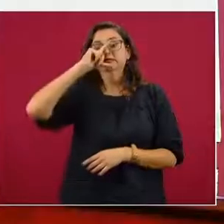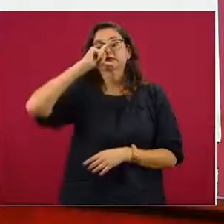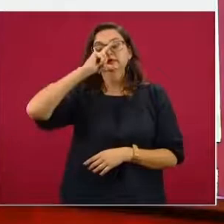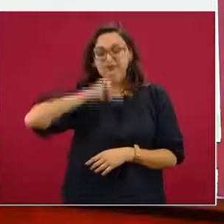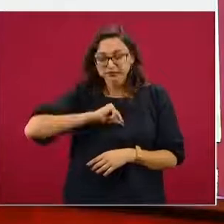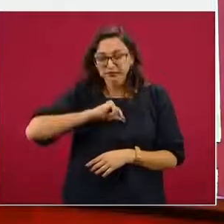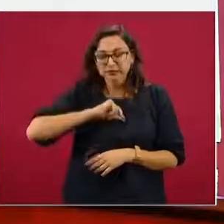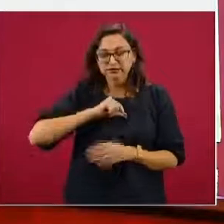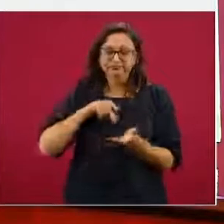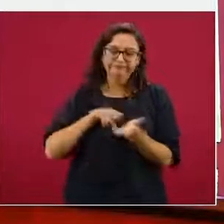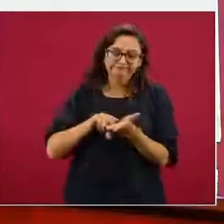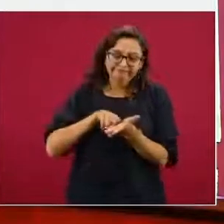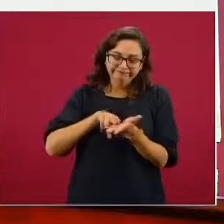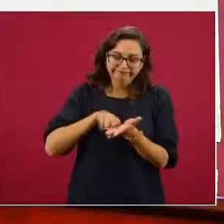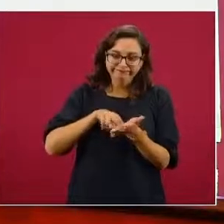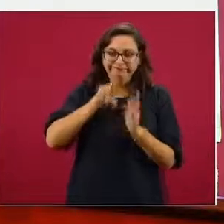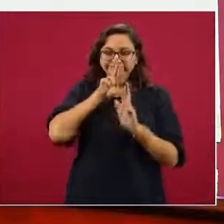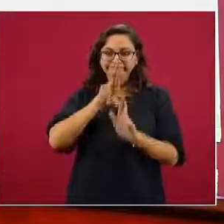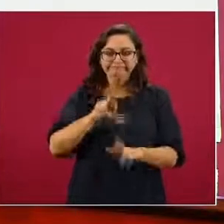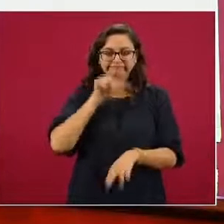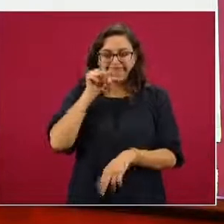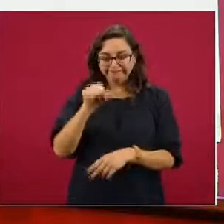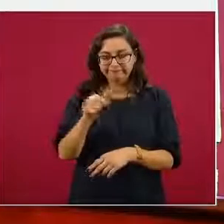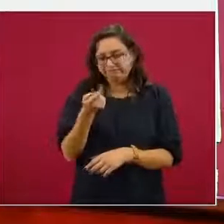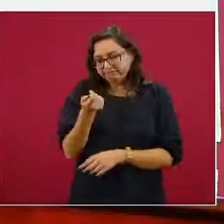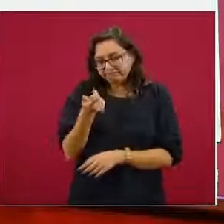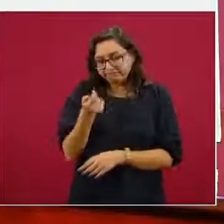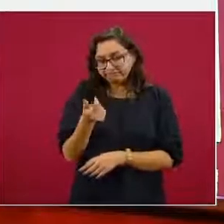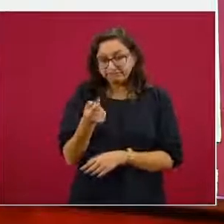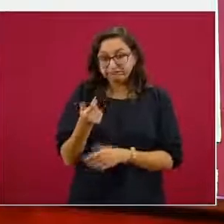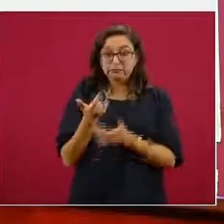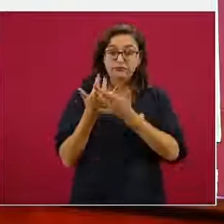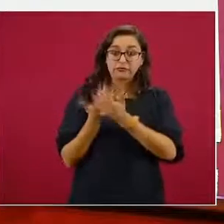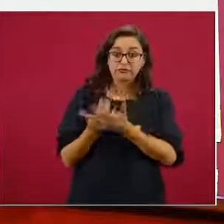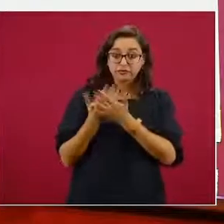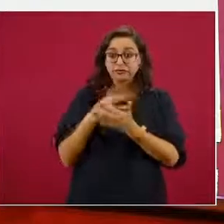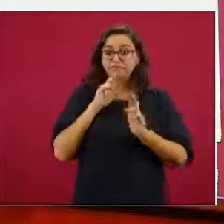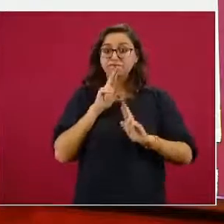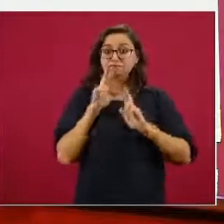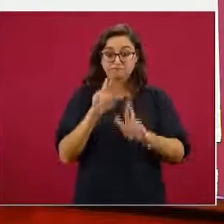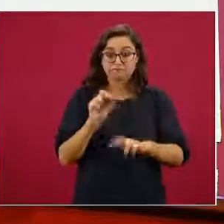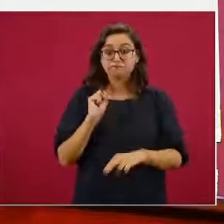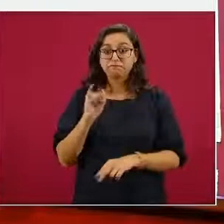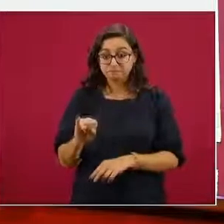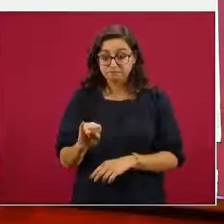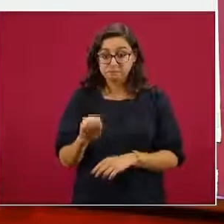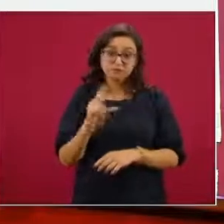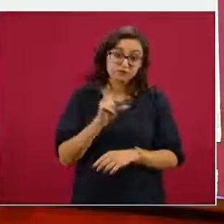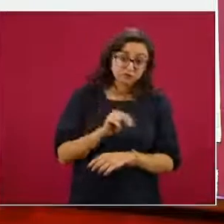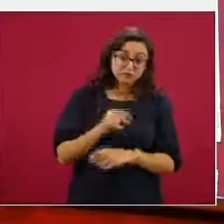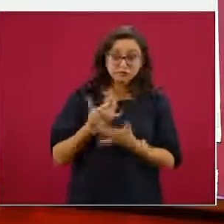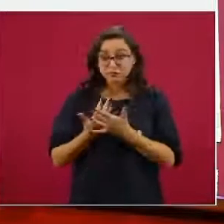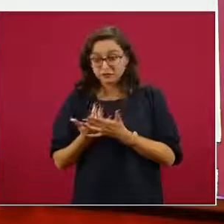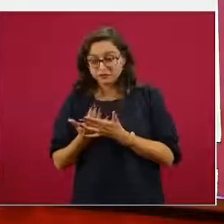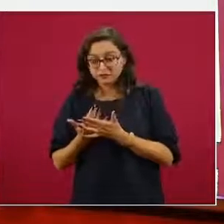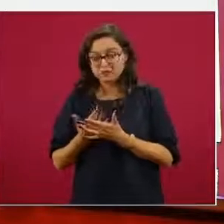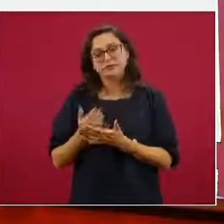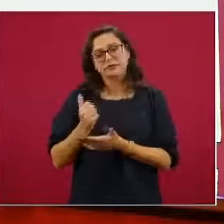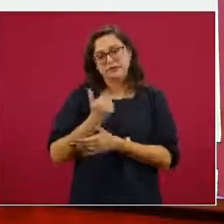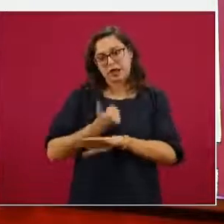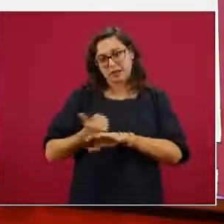resultado, en negro son muy poquitos, y los que estamos esperando resultados en esta zona color